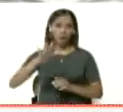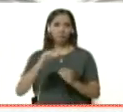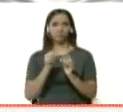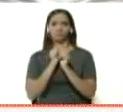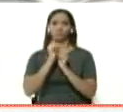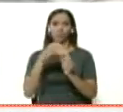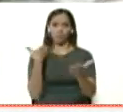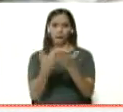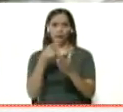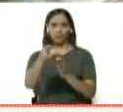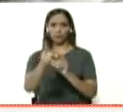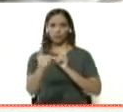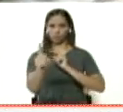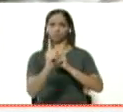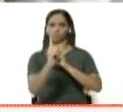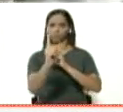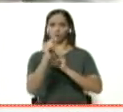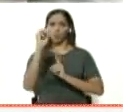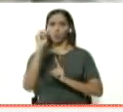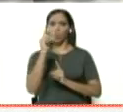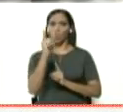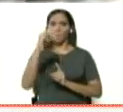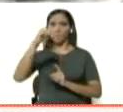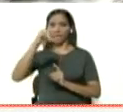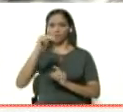llegar hasta ti. Estamos más o menos a un metro de distancia.